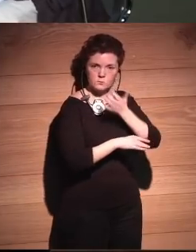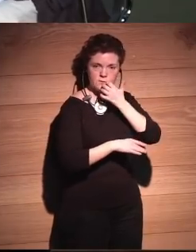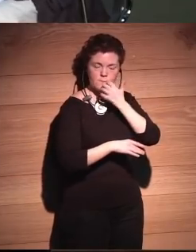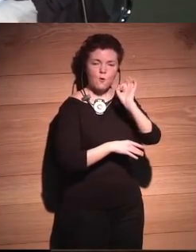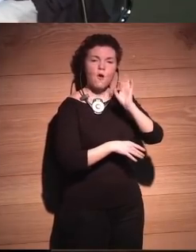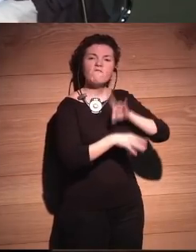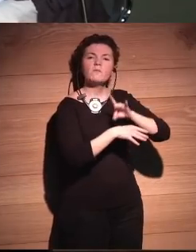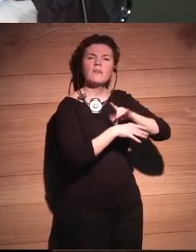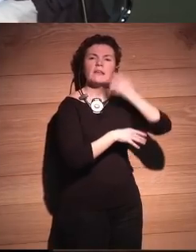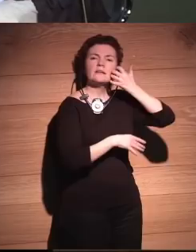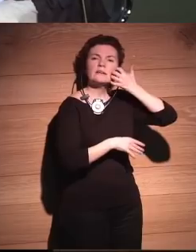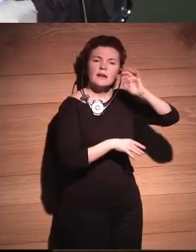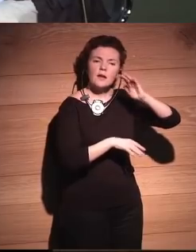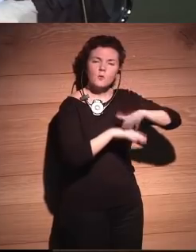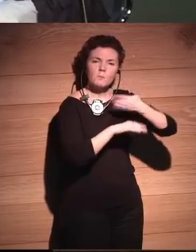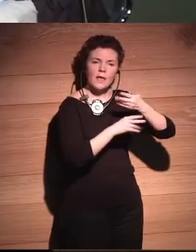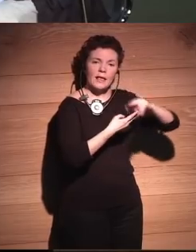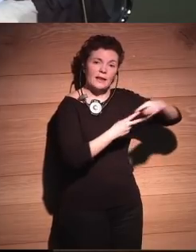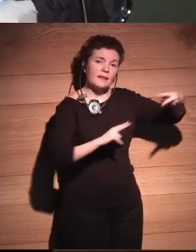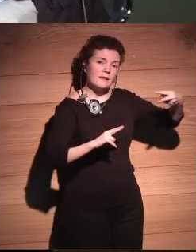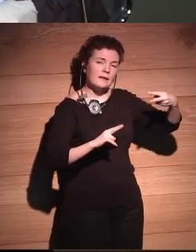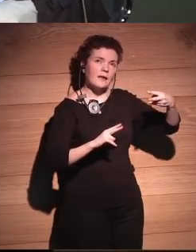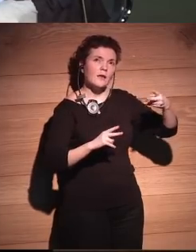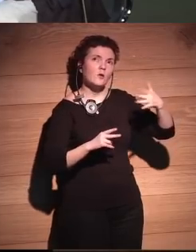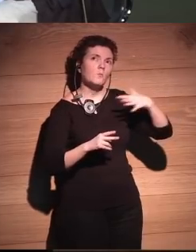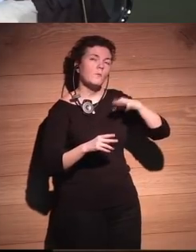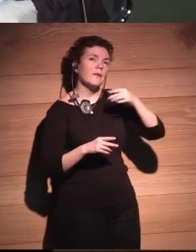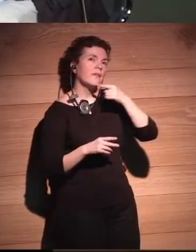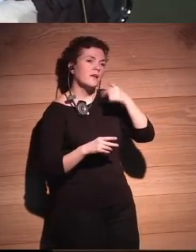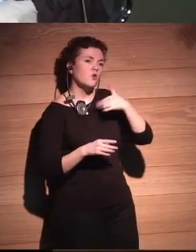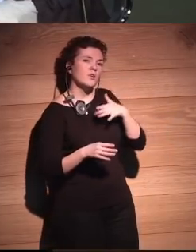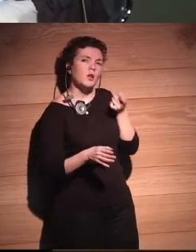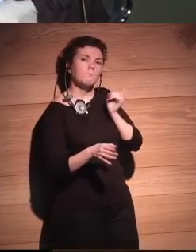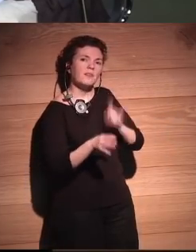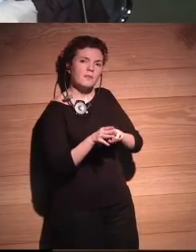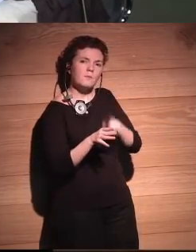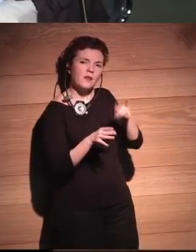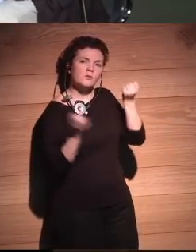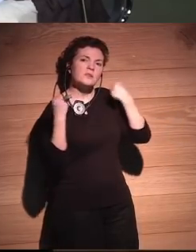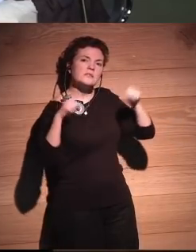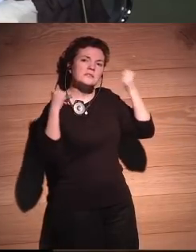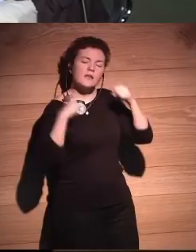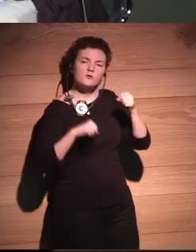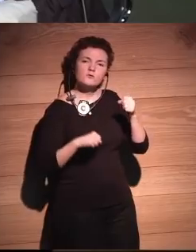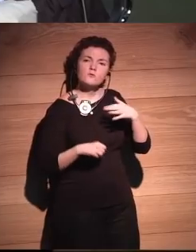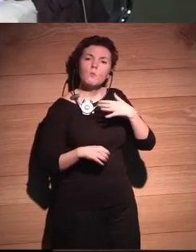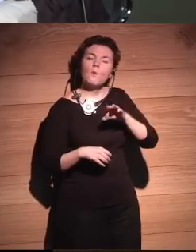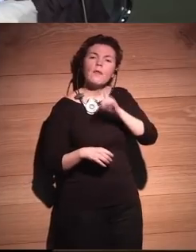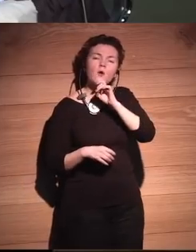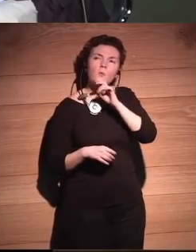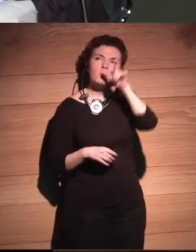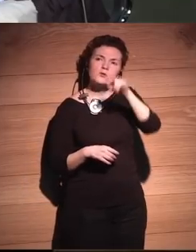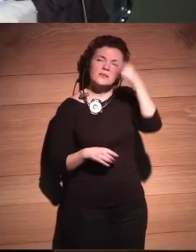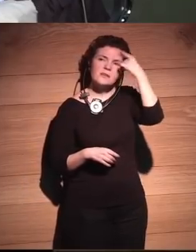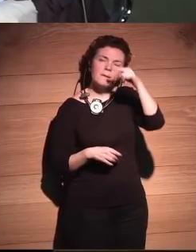o con una enfermedad rara de origen genético y diga, yo quiero participar en uno de estos trials. ¿Cómo puede alguien